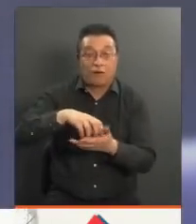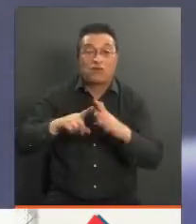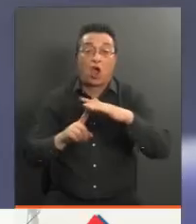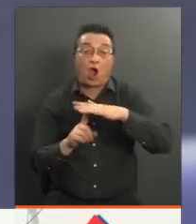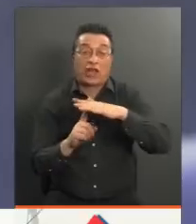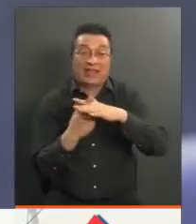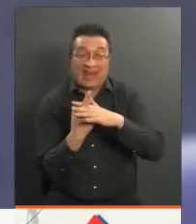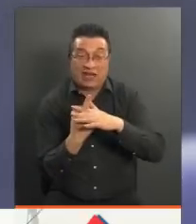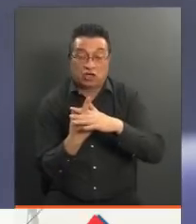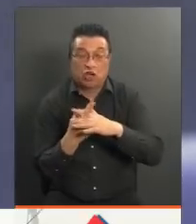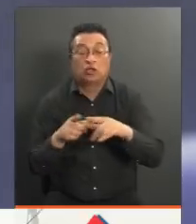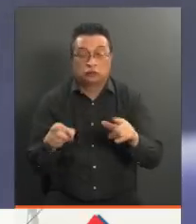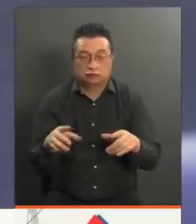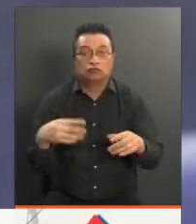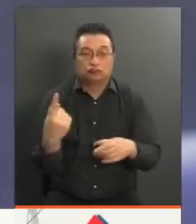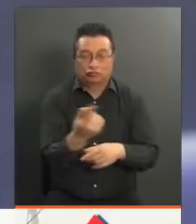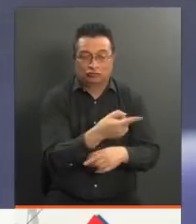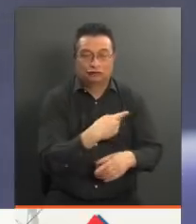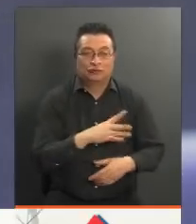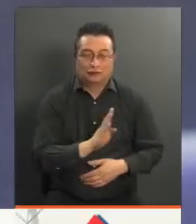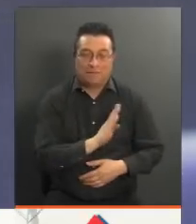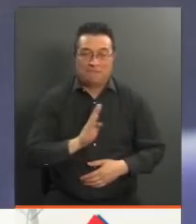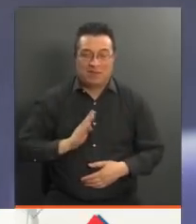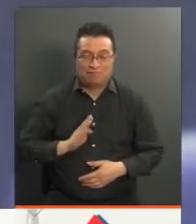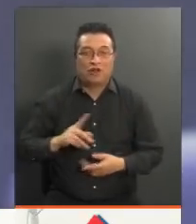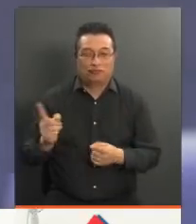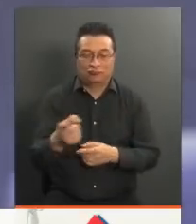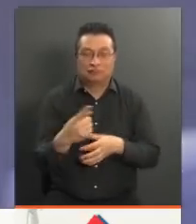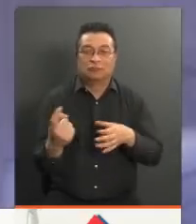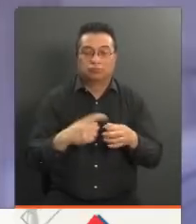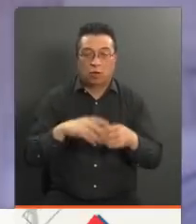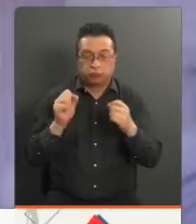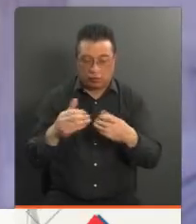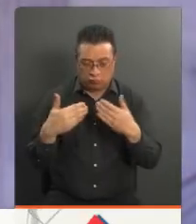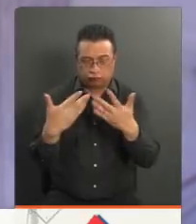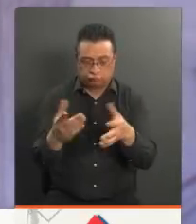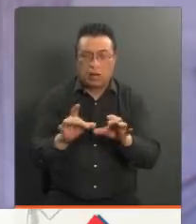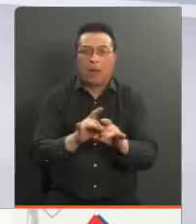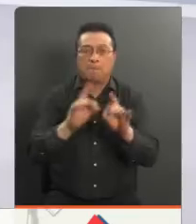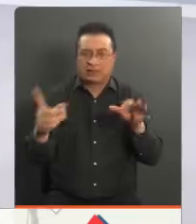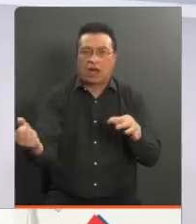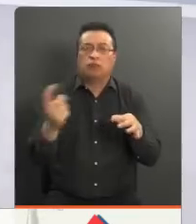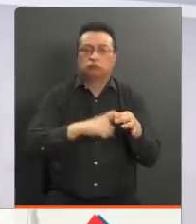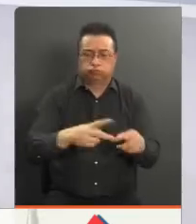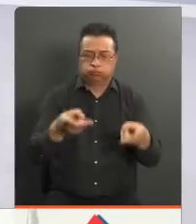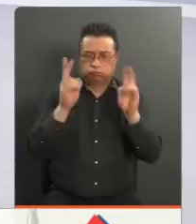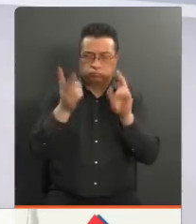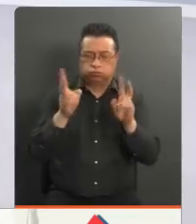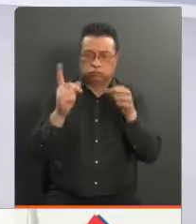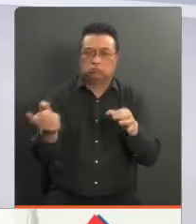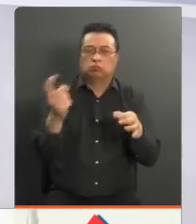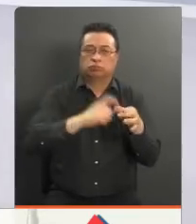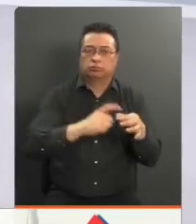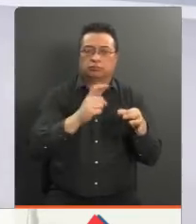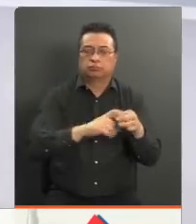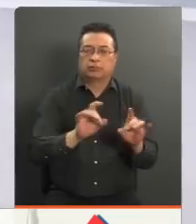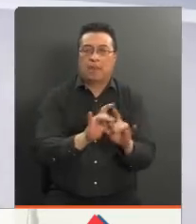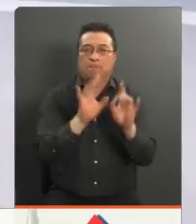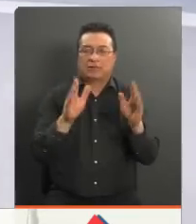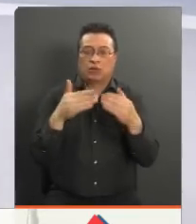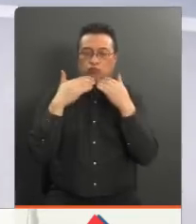pueblos originarios, con los convencionales de pueblos originarios, porque se le podrían dar escaños reservados, como vamos a ver en la siguiente lámina. El